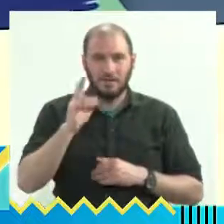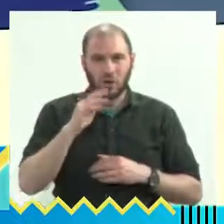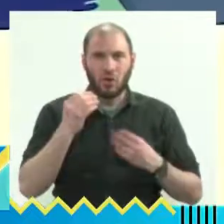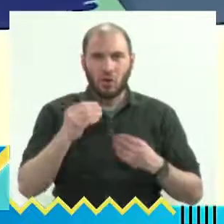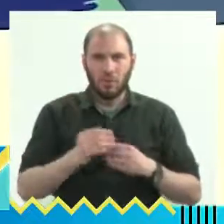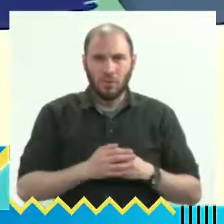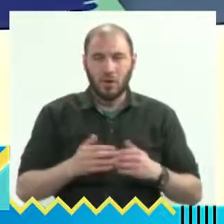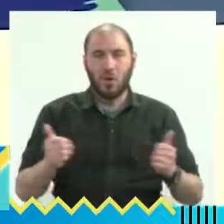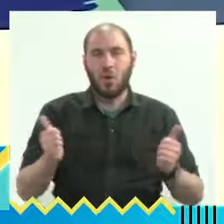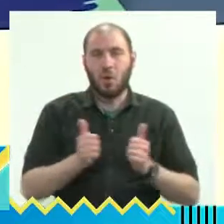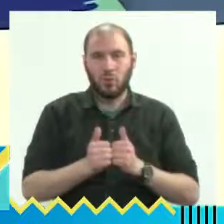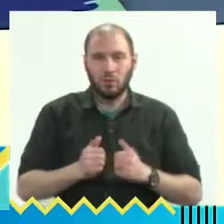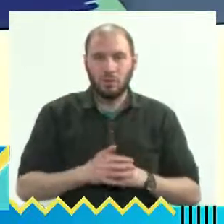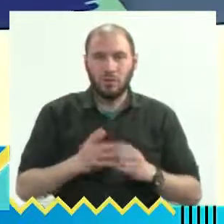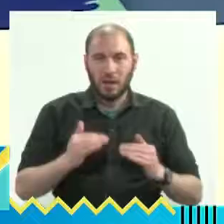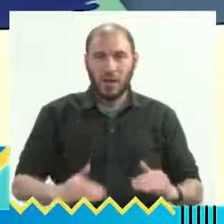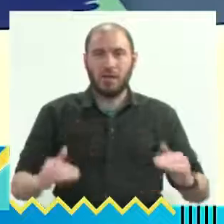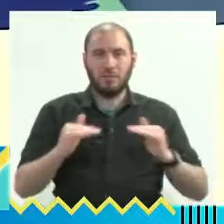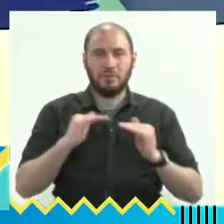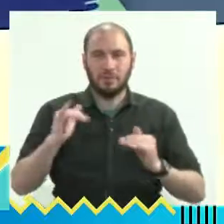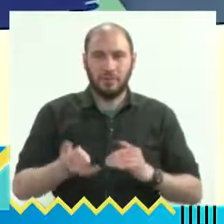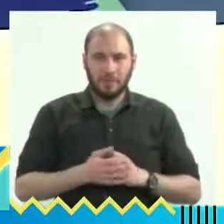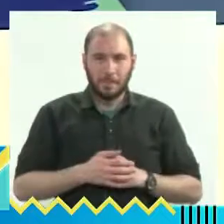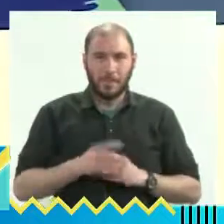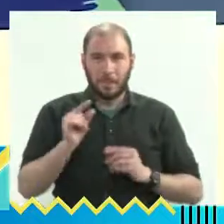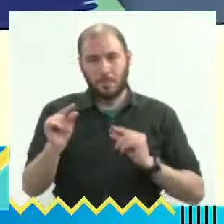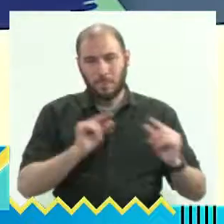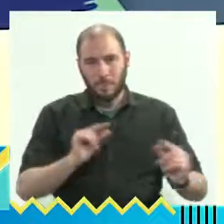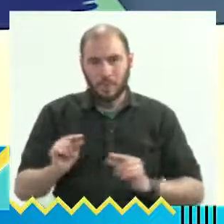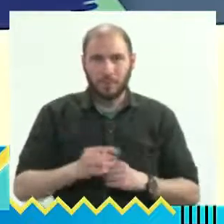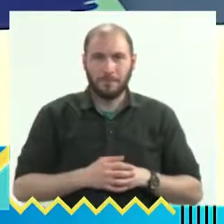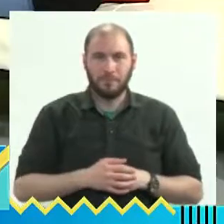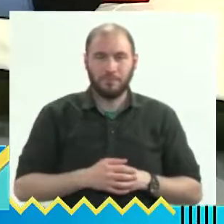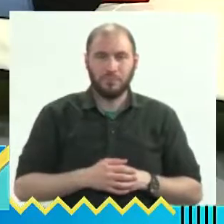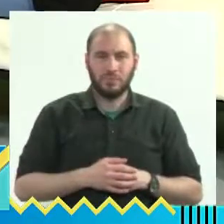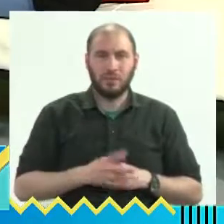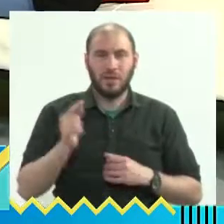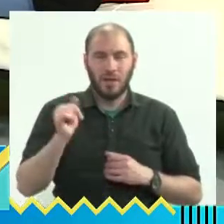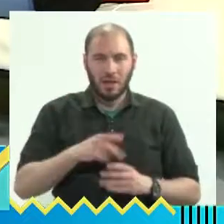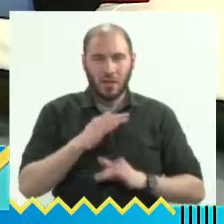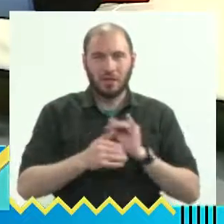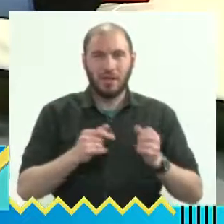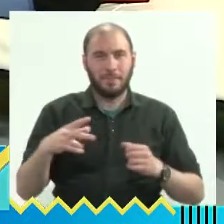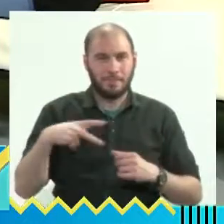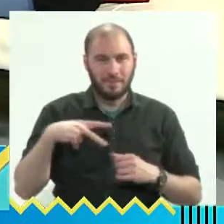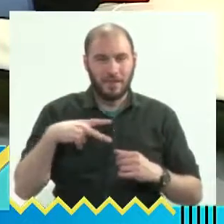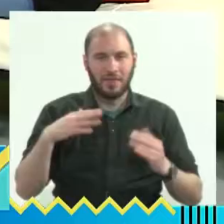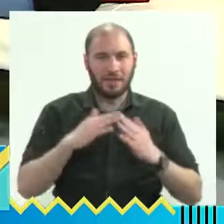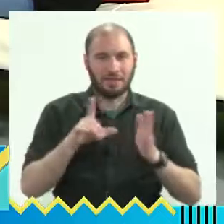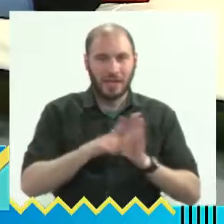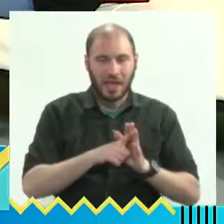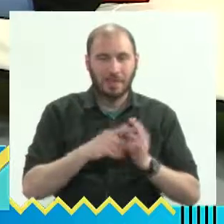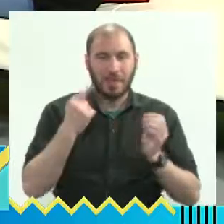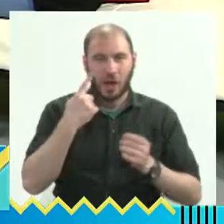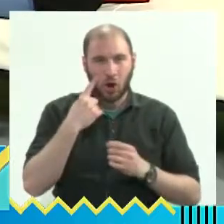esa combinación es equitativa. Es un poquito de cada uno. Bueno, nos estamos metiendo un poco en la intimidad de la legislatura